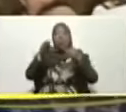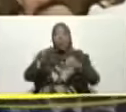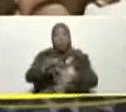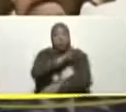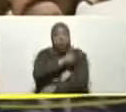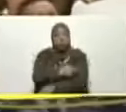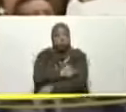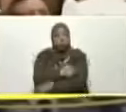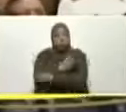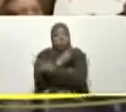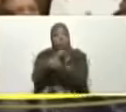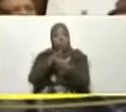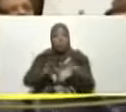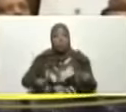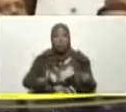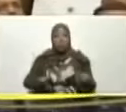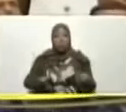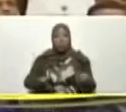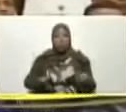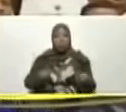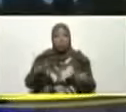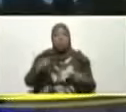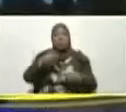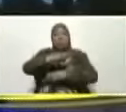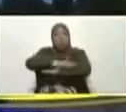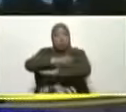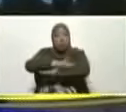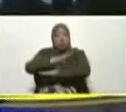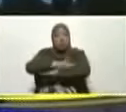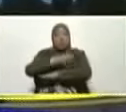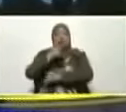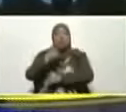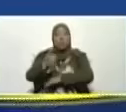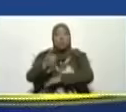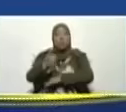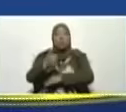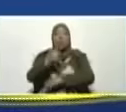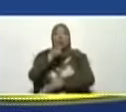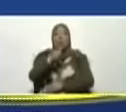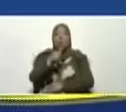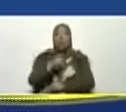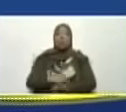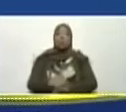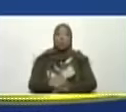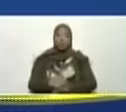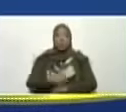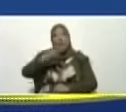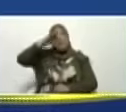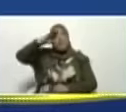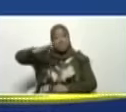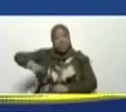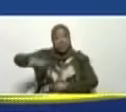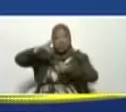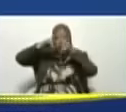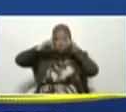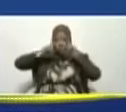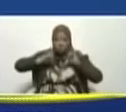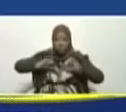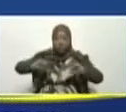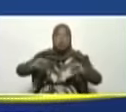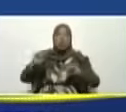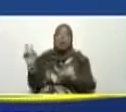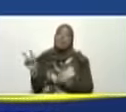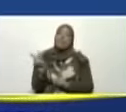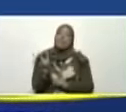fortaleciendo su compromiso, su moral y una carrera militar que en